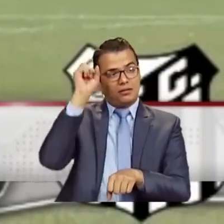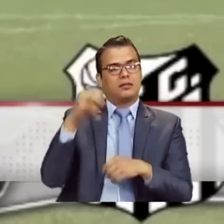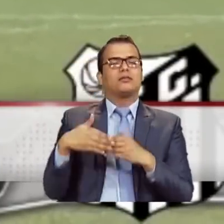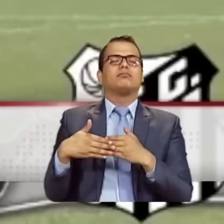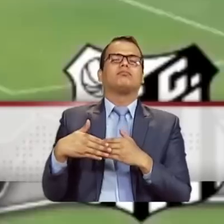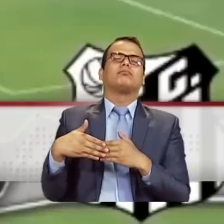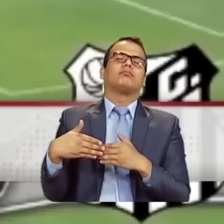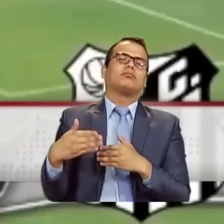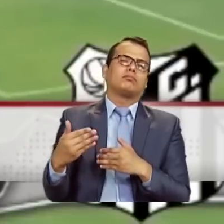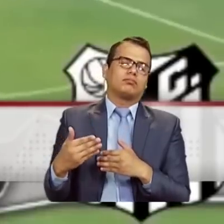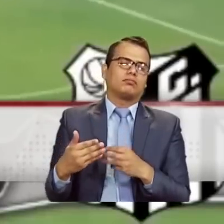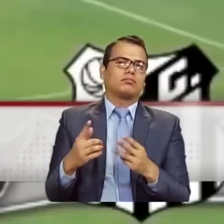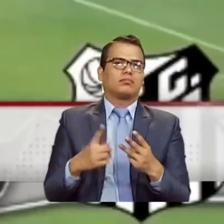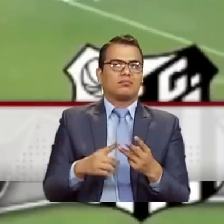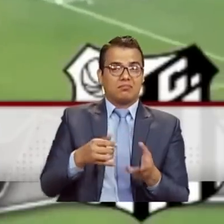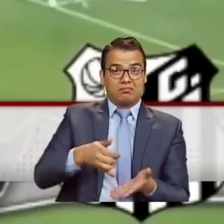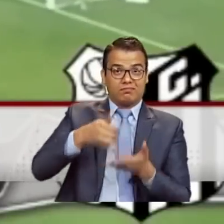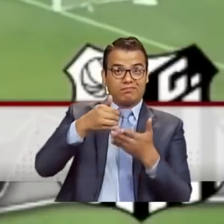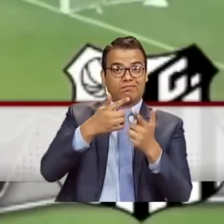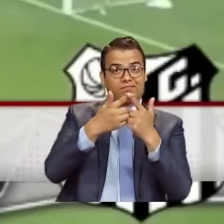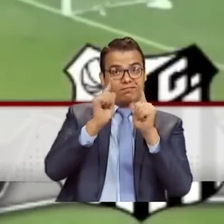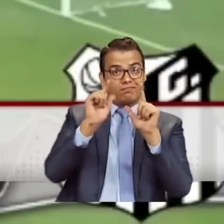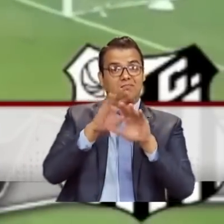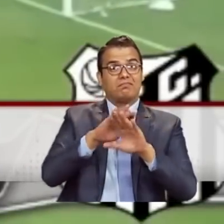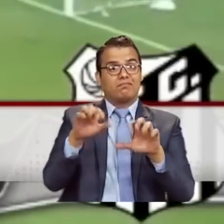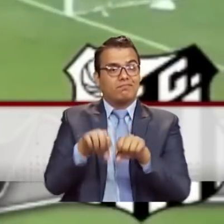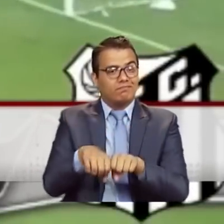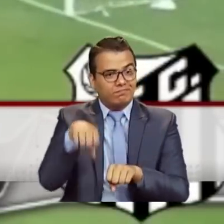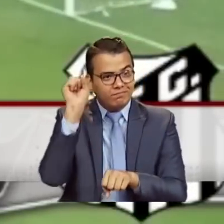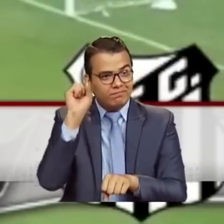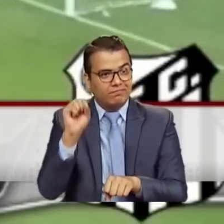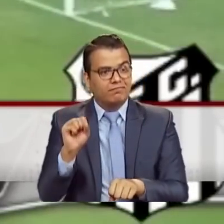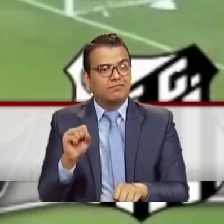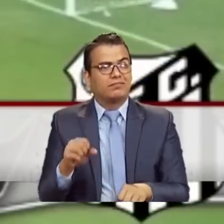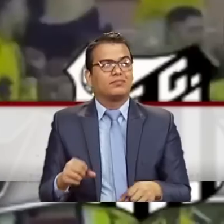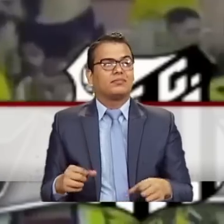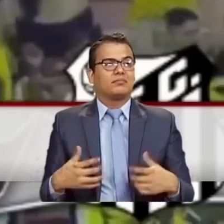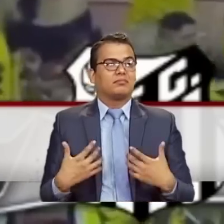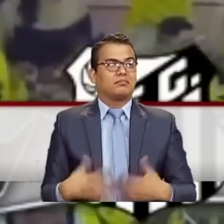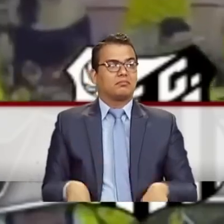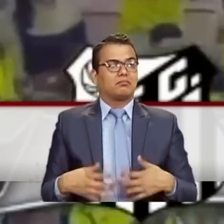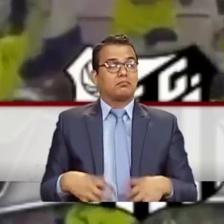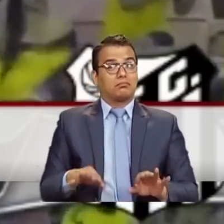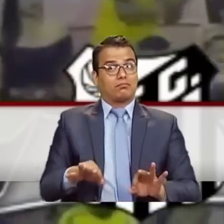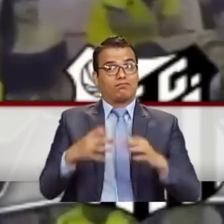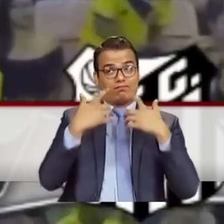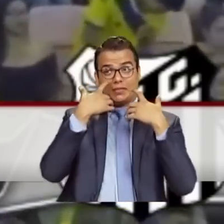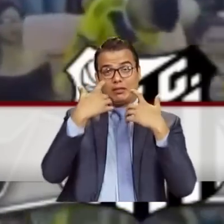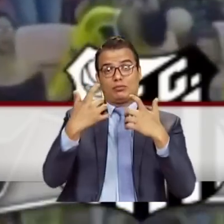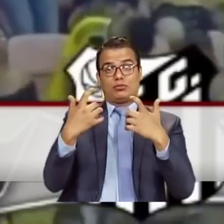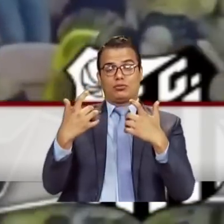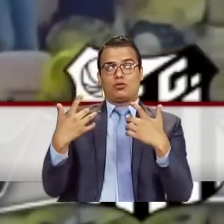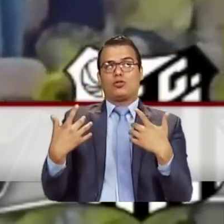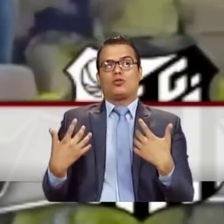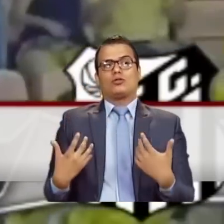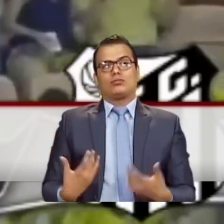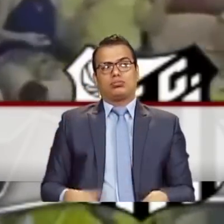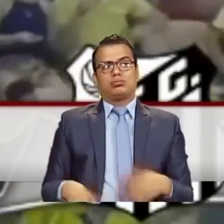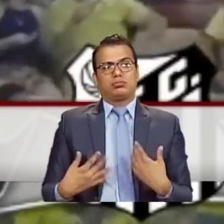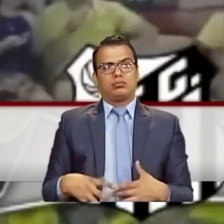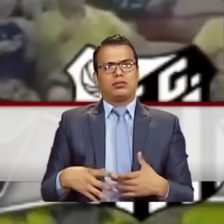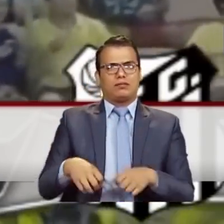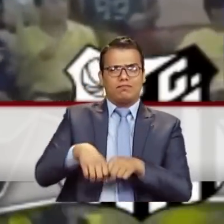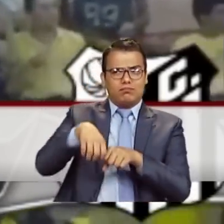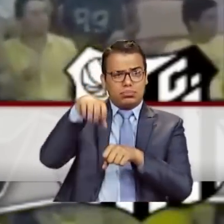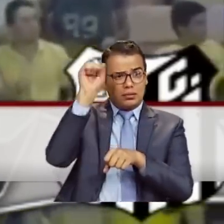en el mismo año, ganamos la Copa Libertadores de América femenina, donde cual hicimos mucha historia. Y yo creo que haber ganado